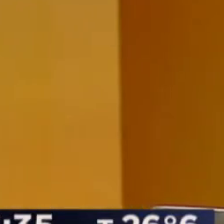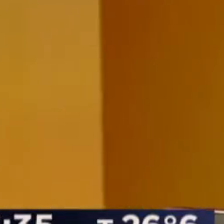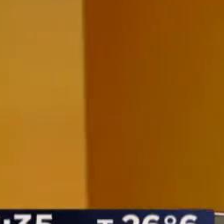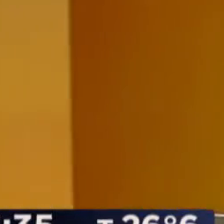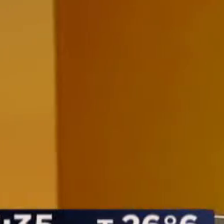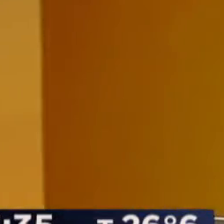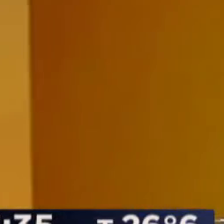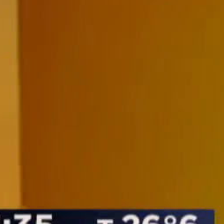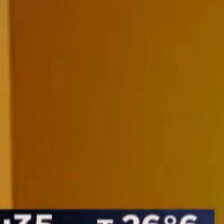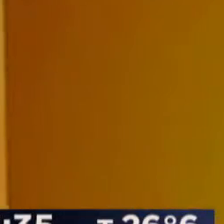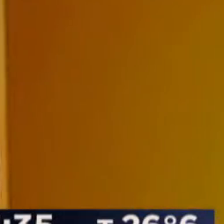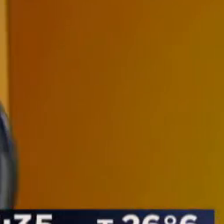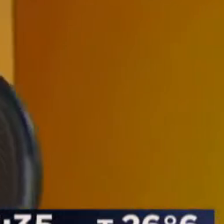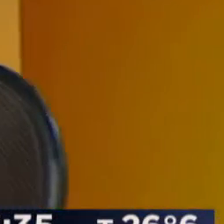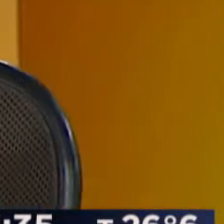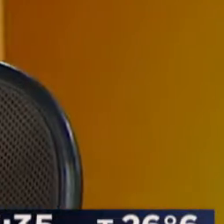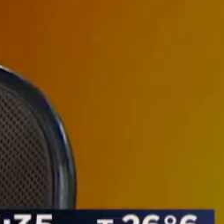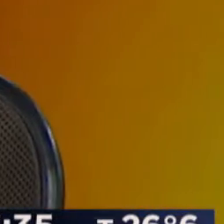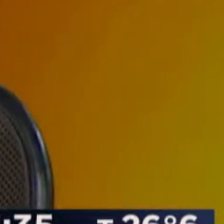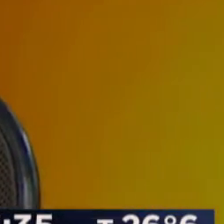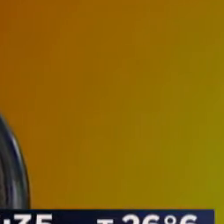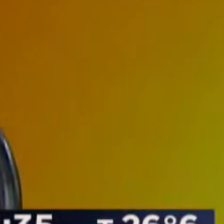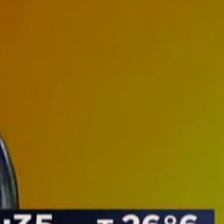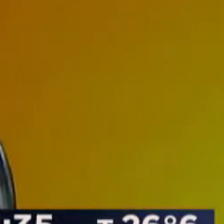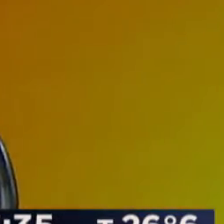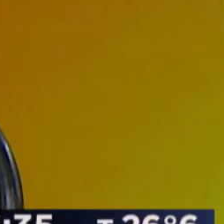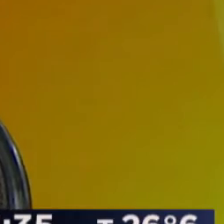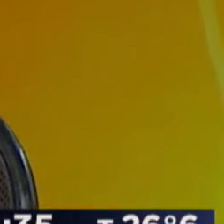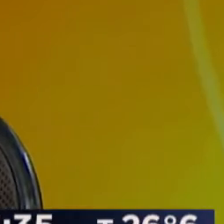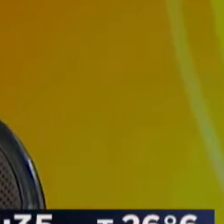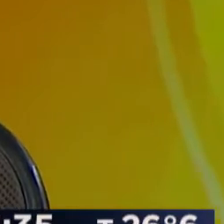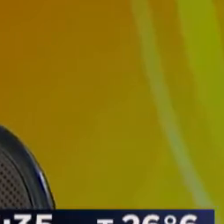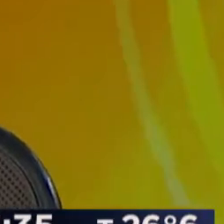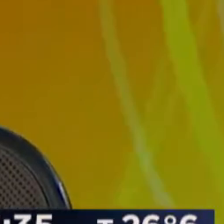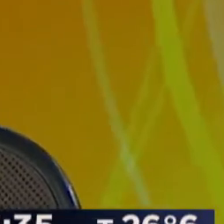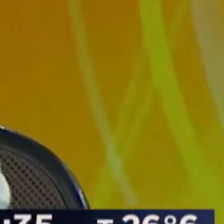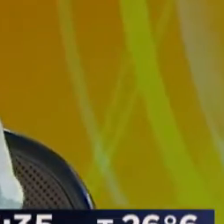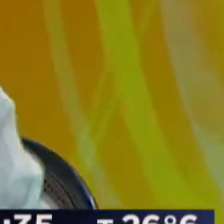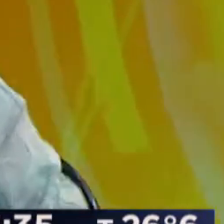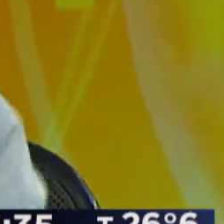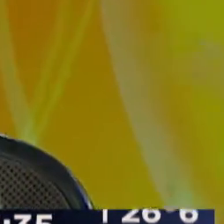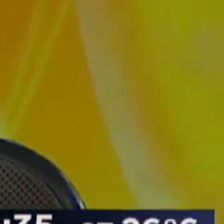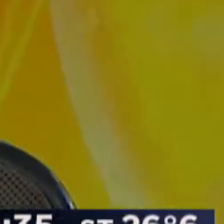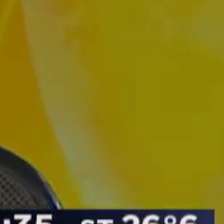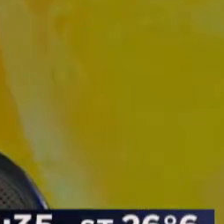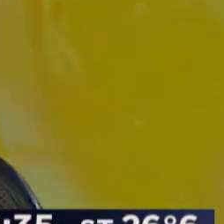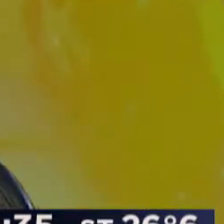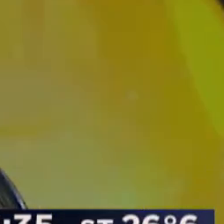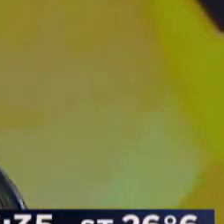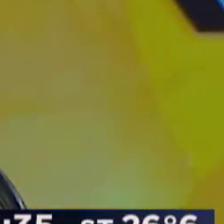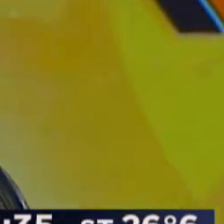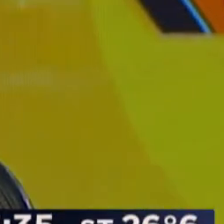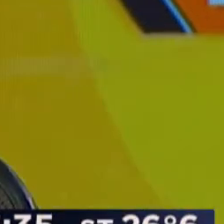En los últimos días hubo varios motines sangrientos en Brasil que dejaron más de 100 muertos. Las imágenes fueron feroces. Se sabe que tiene que ver con el hacinamiento,